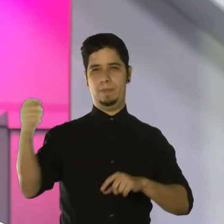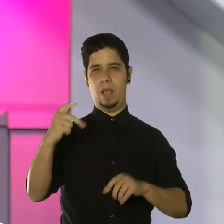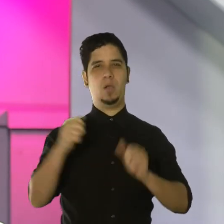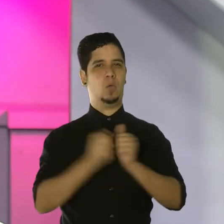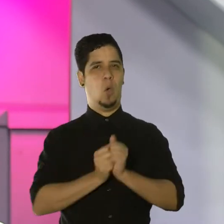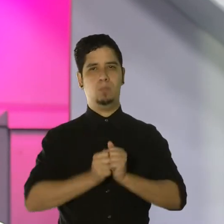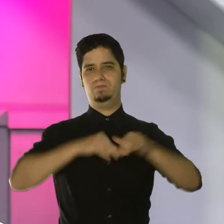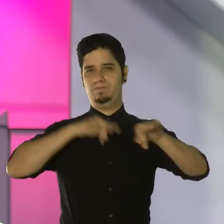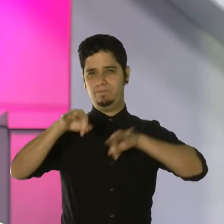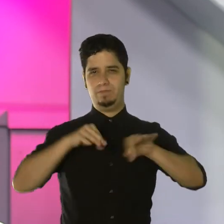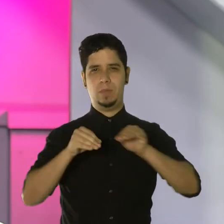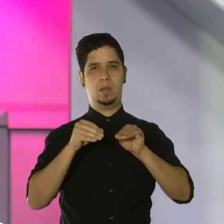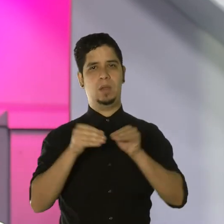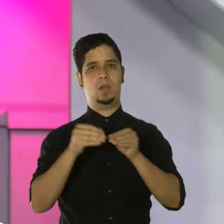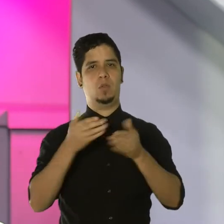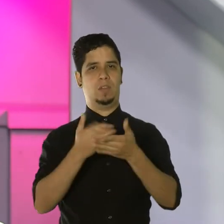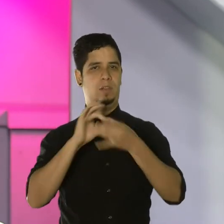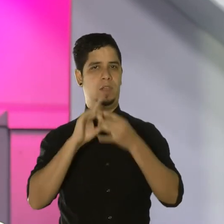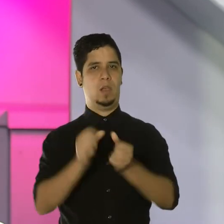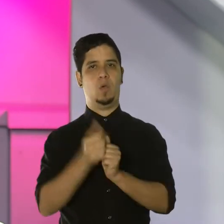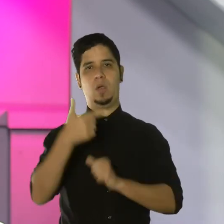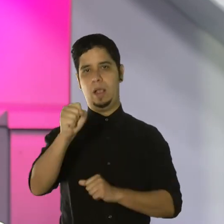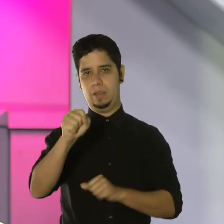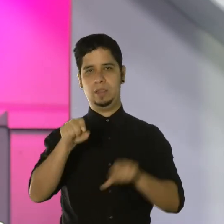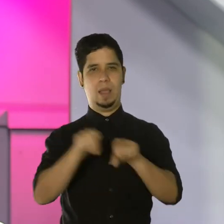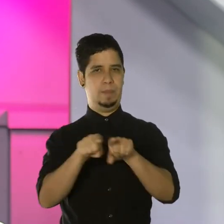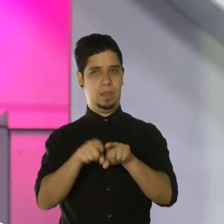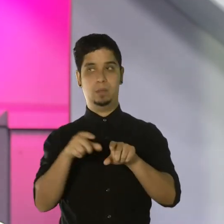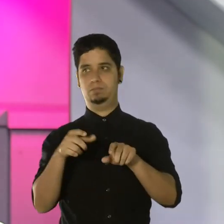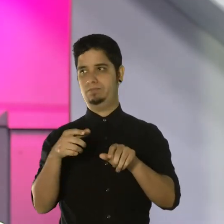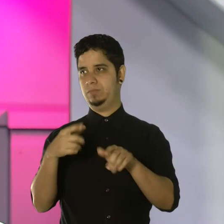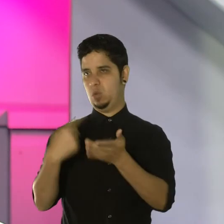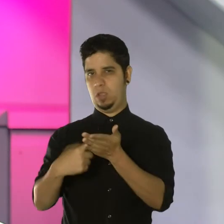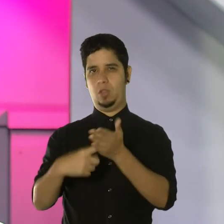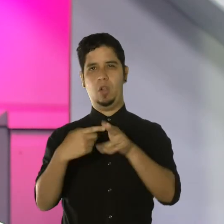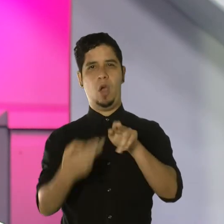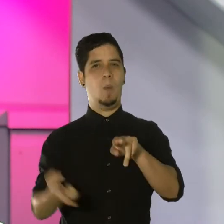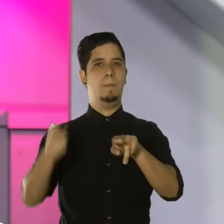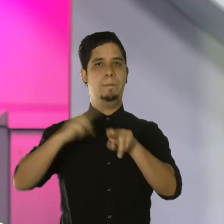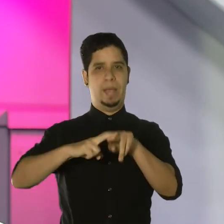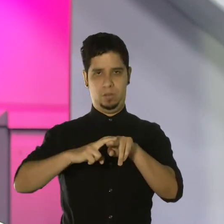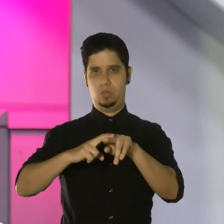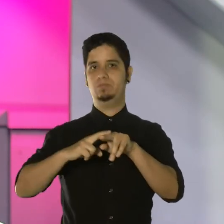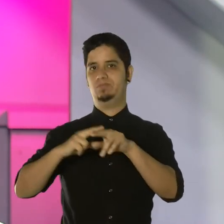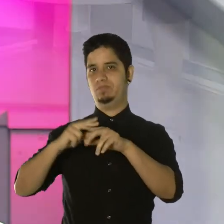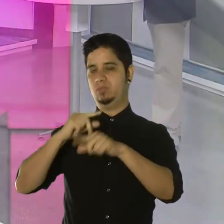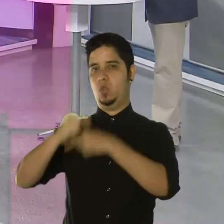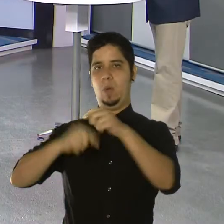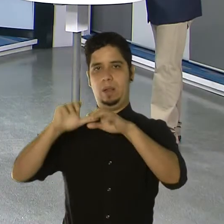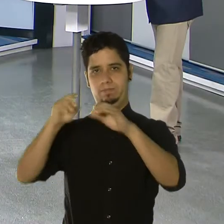industria del gas en la isla en medio del aumento de los precios internacionales y la inflación.